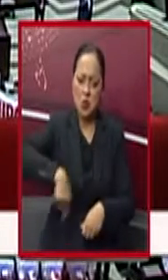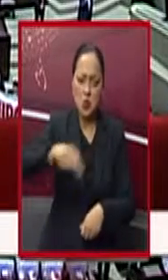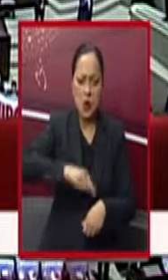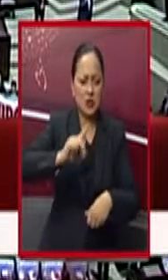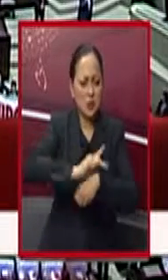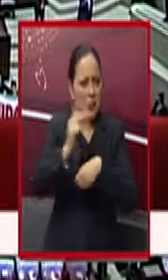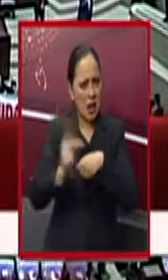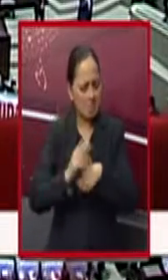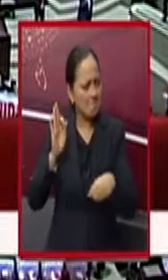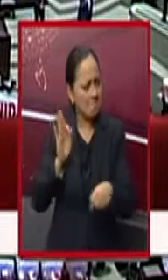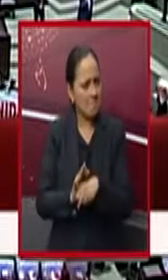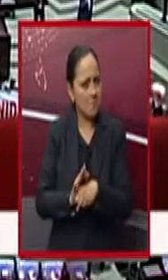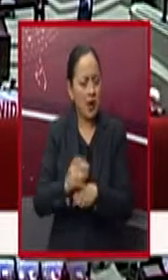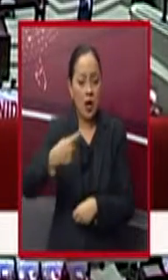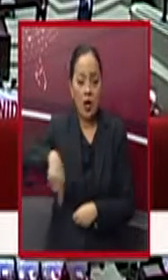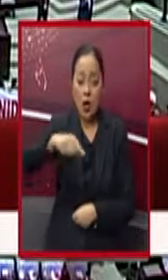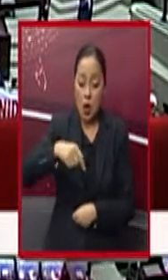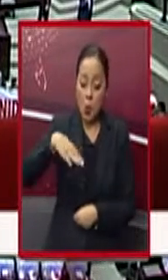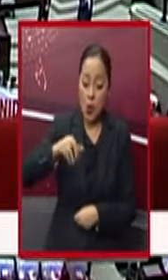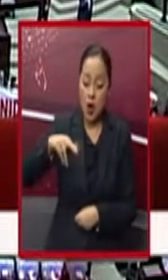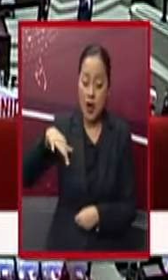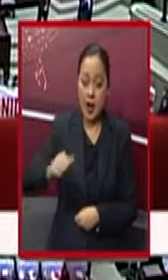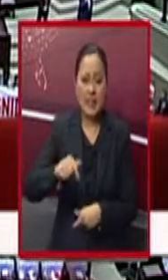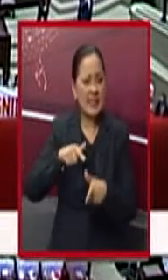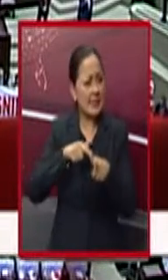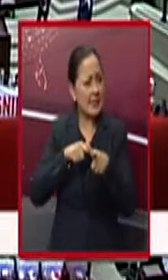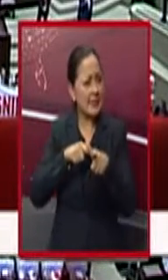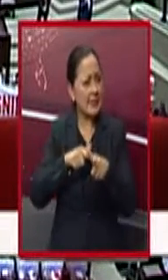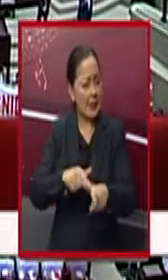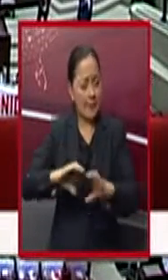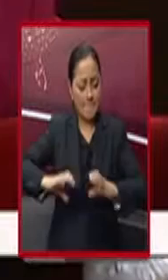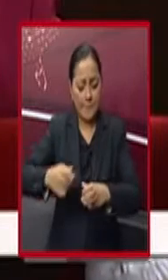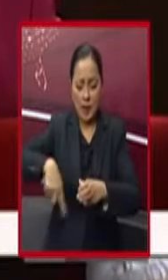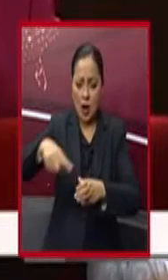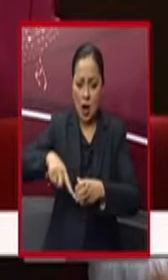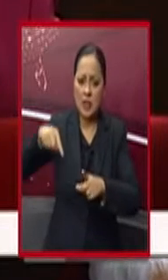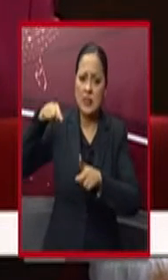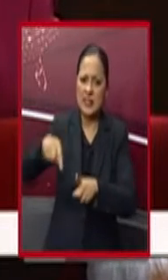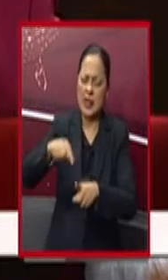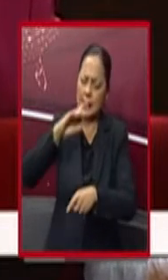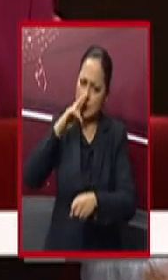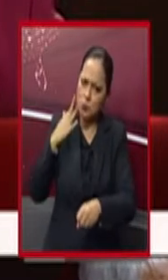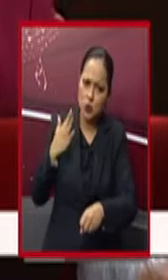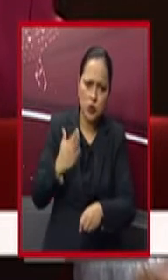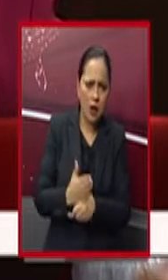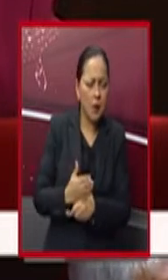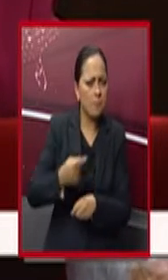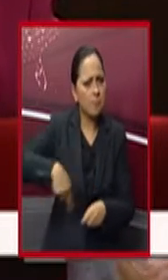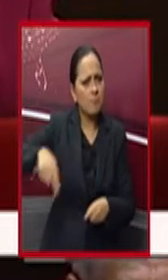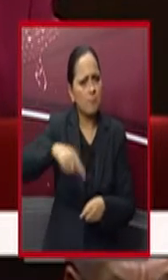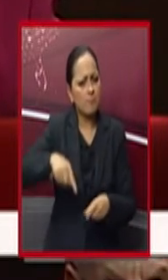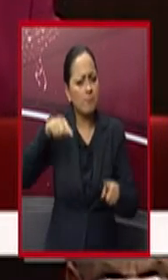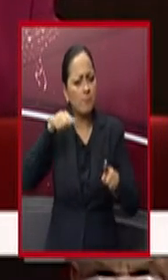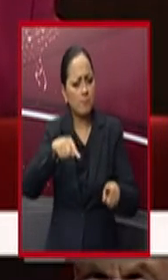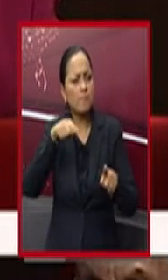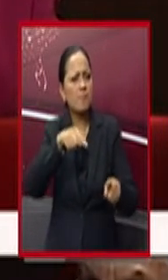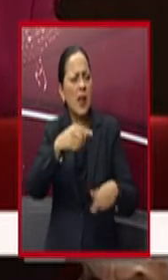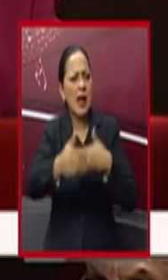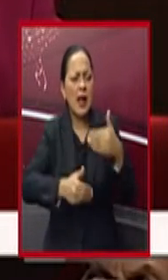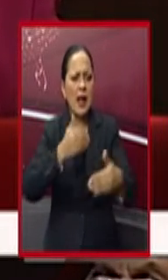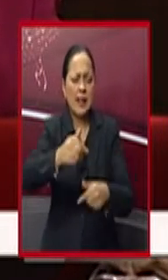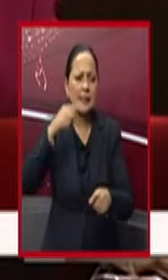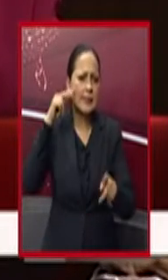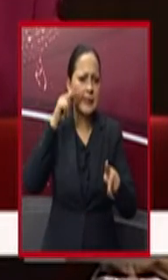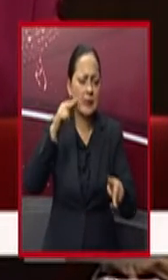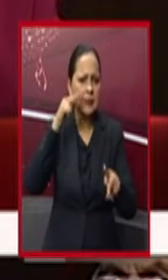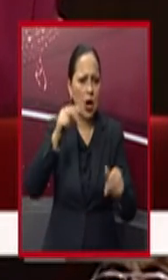nacional. Morena seguirá actuando como una fuerza política responsable que discutirá